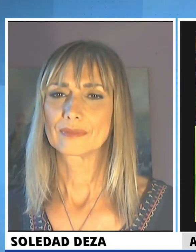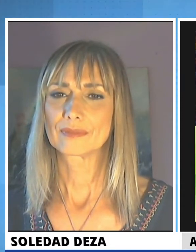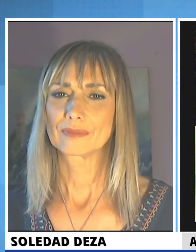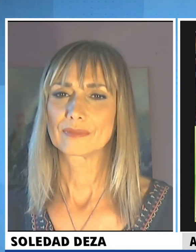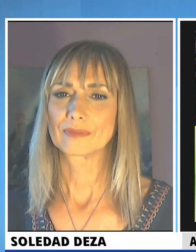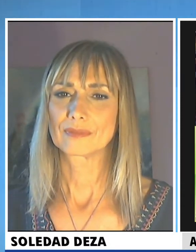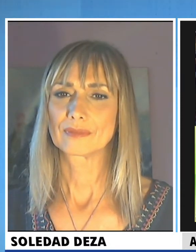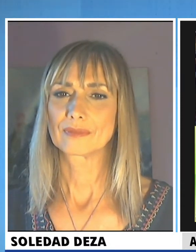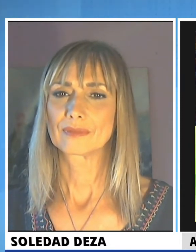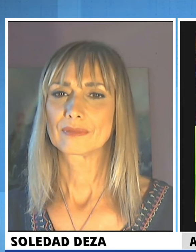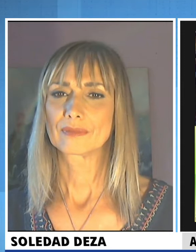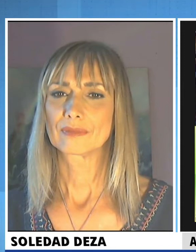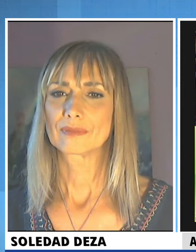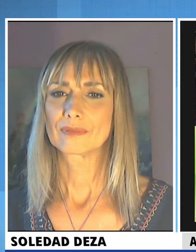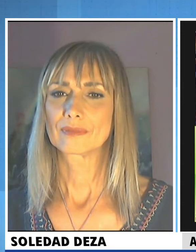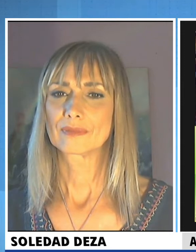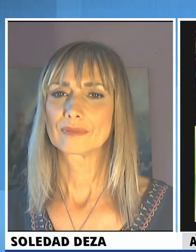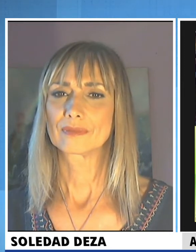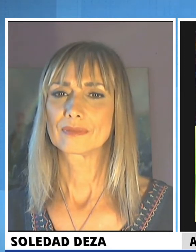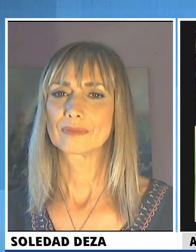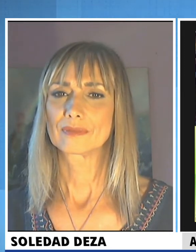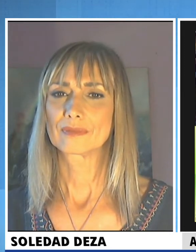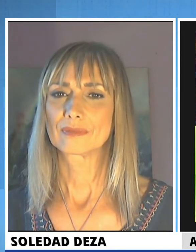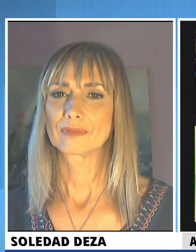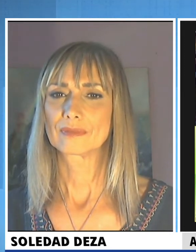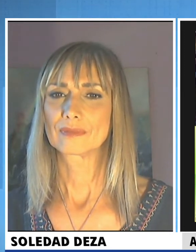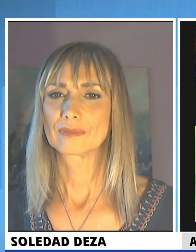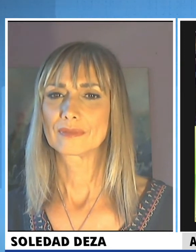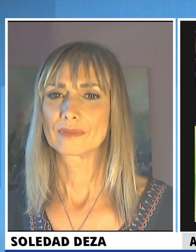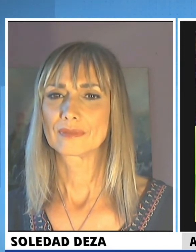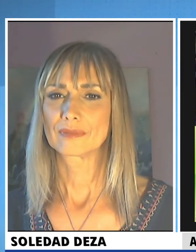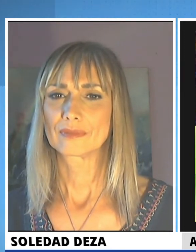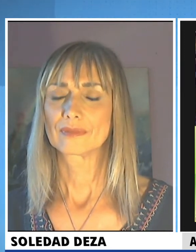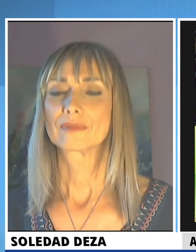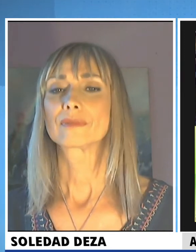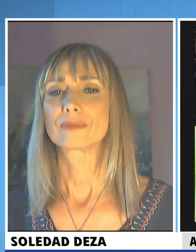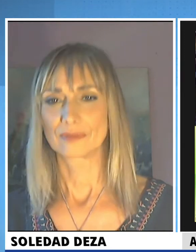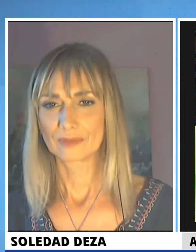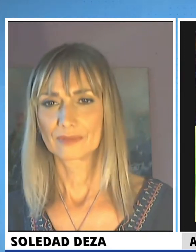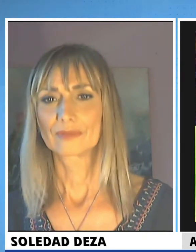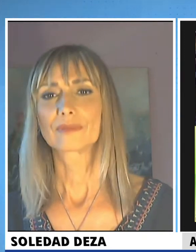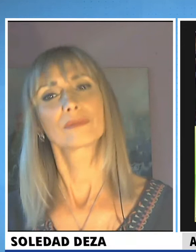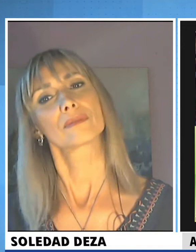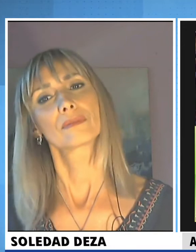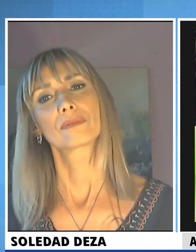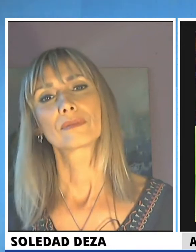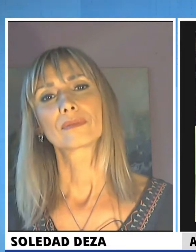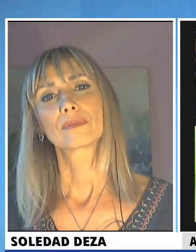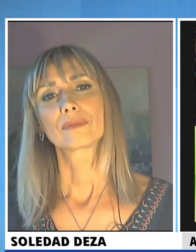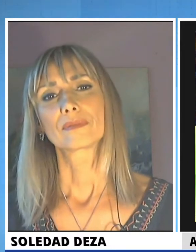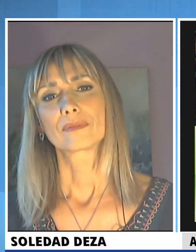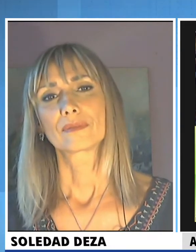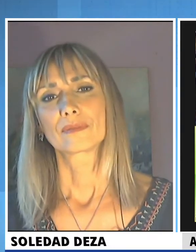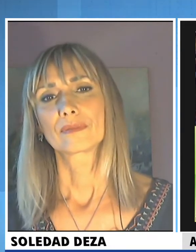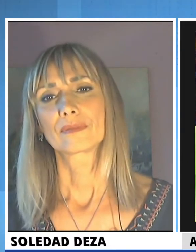con facultades para intervenir en cuestiones de género, ¿no? ¿Por qué? Porque la brecha geográfica, una en